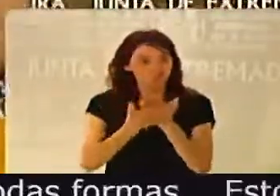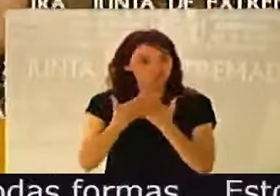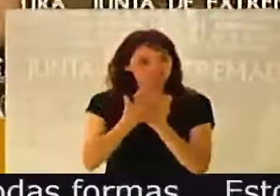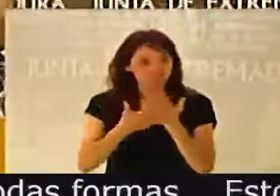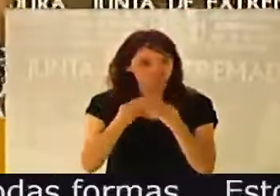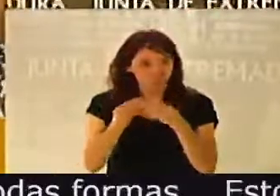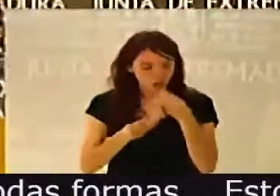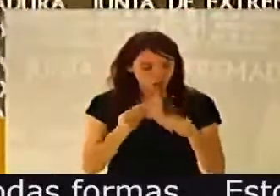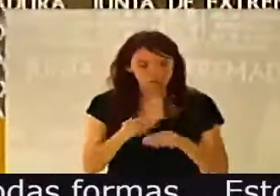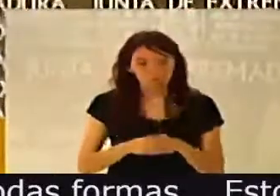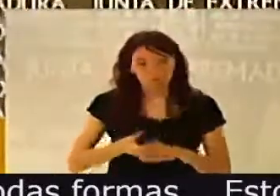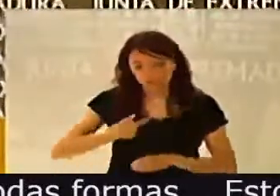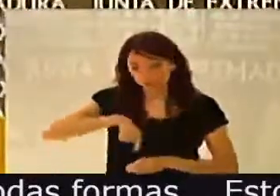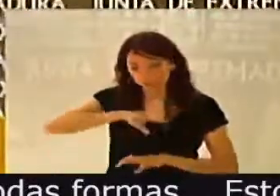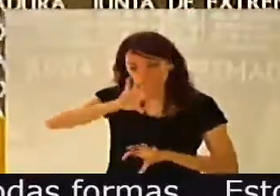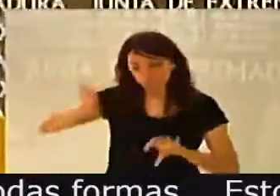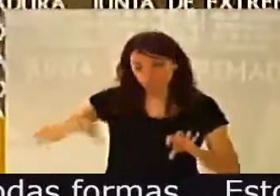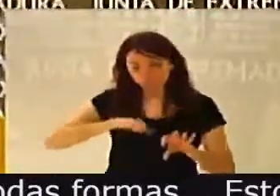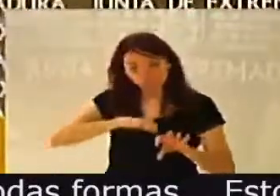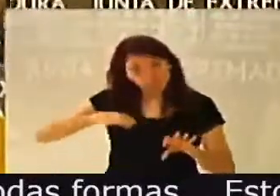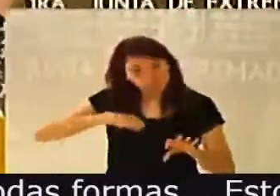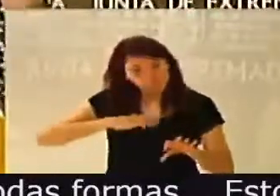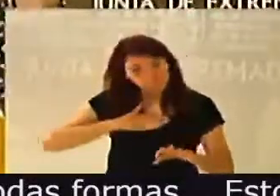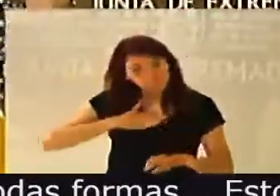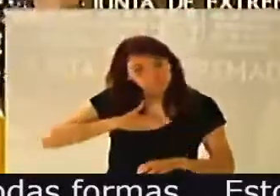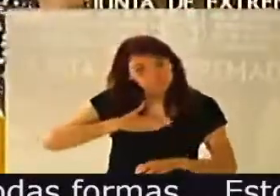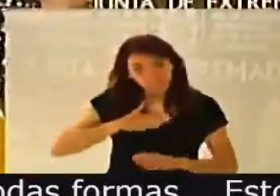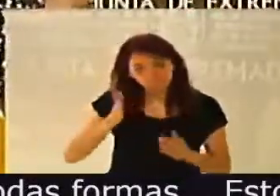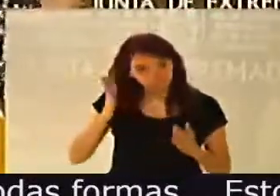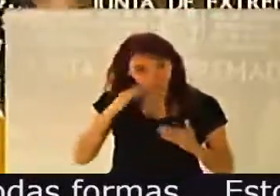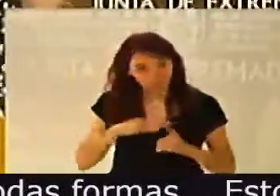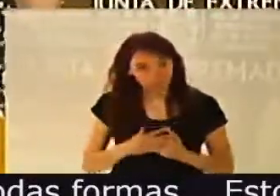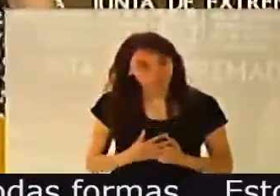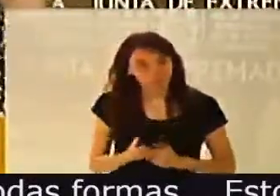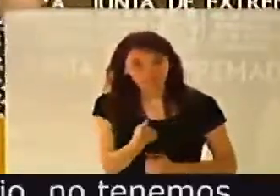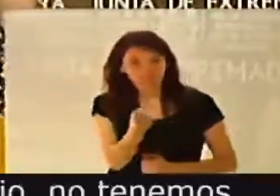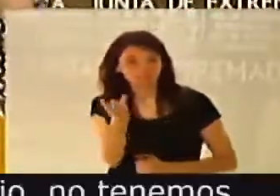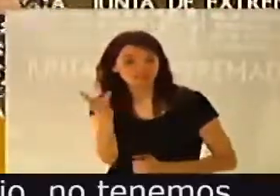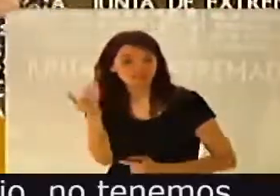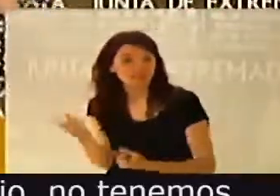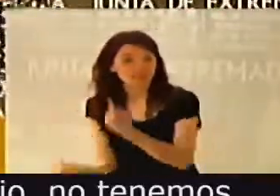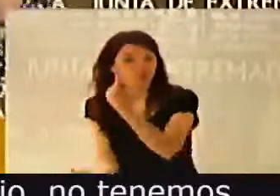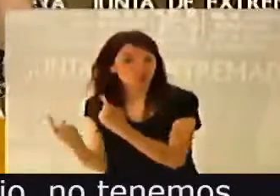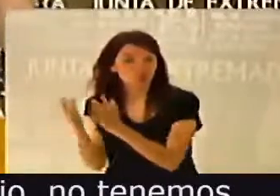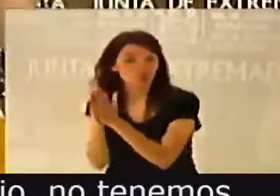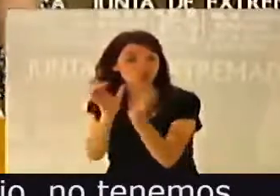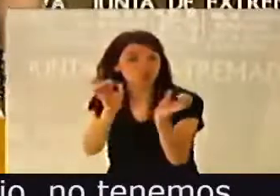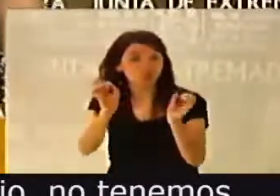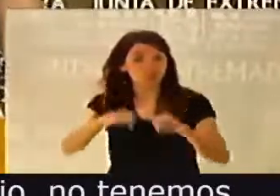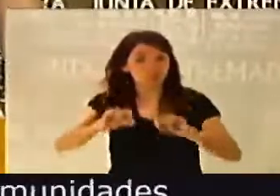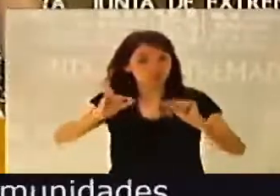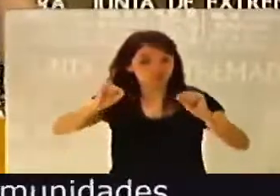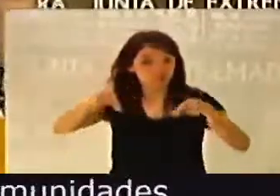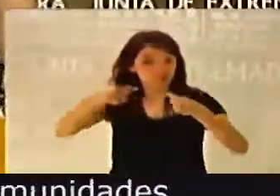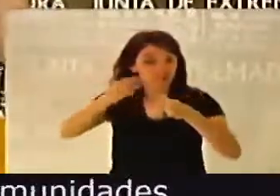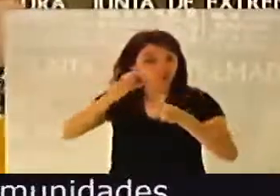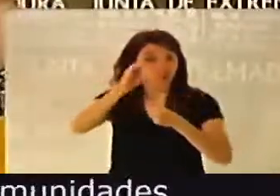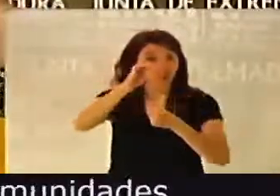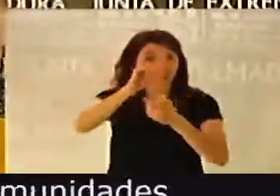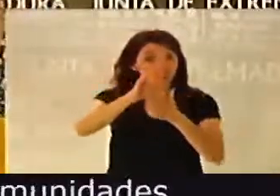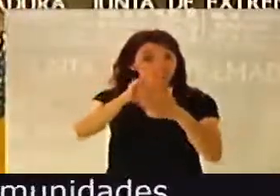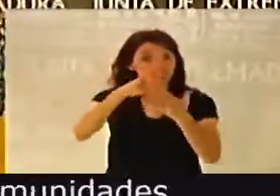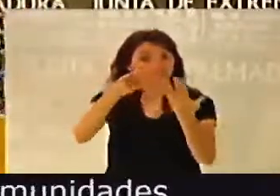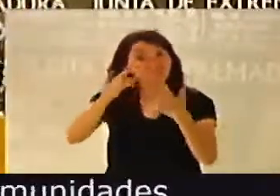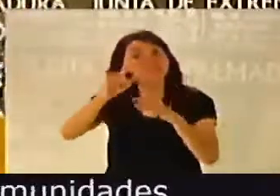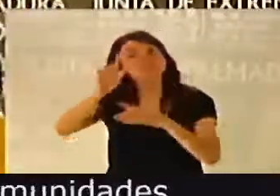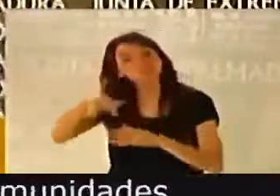no tenemos nosotros las comunidades autónomas. Hay comunidades autónomas que, además de tener el convenio con el 016, tienen también un teléfono